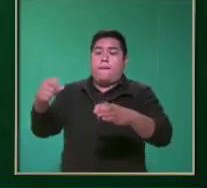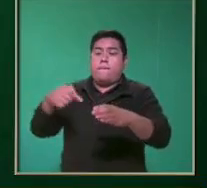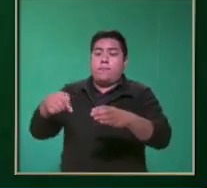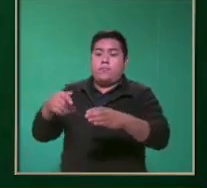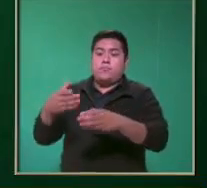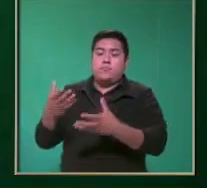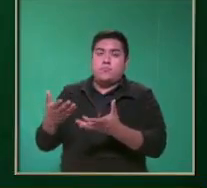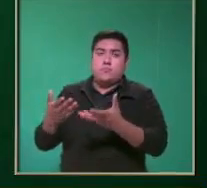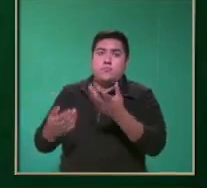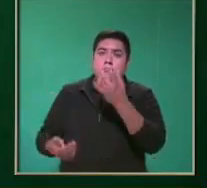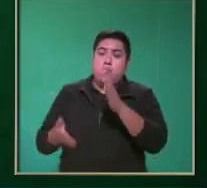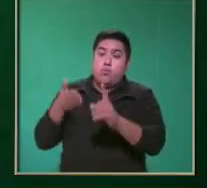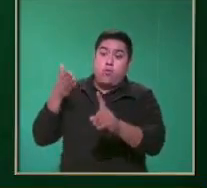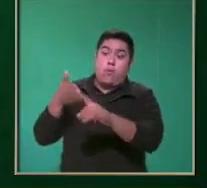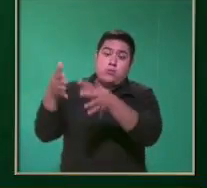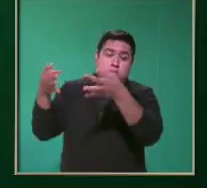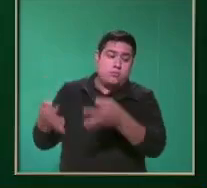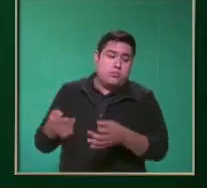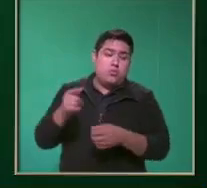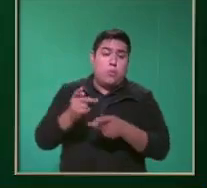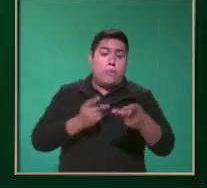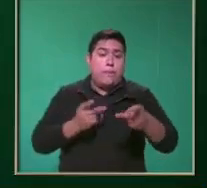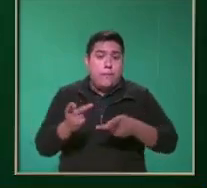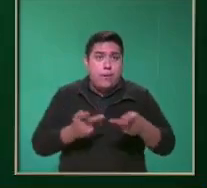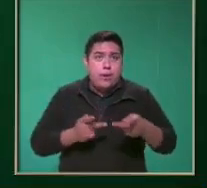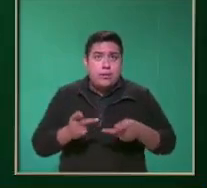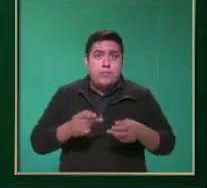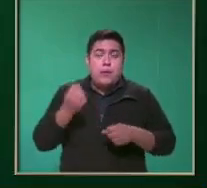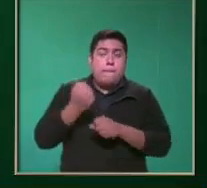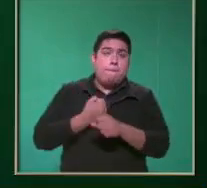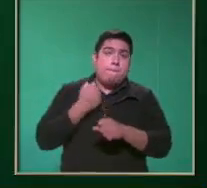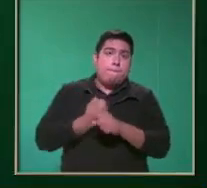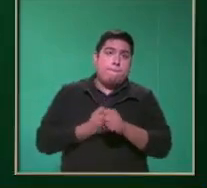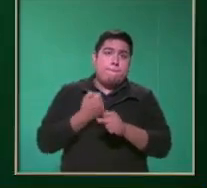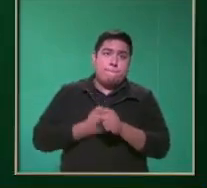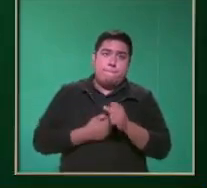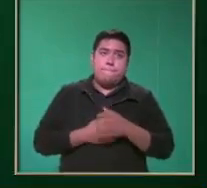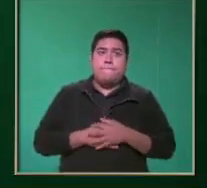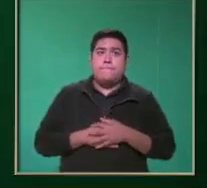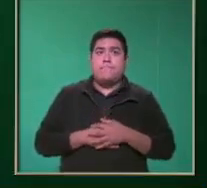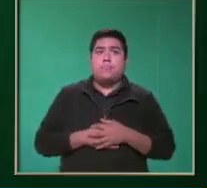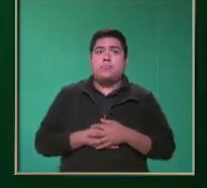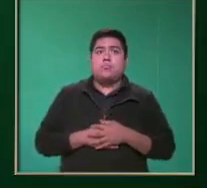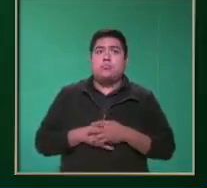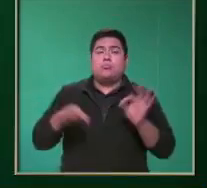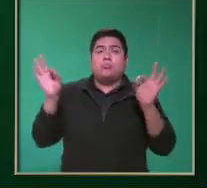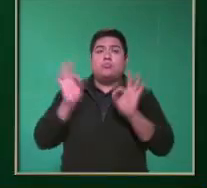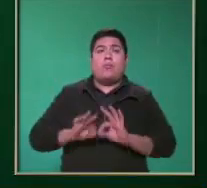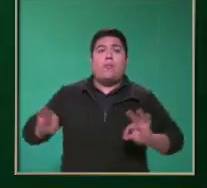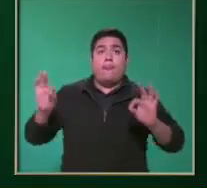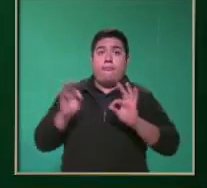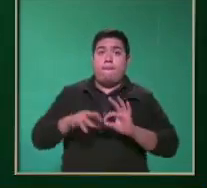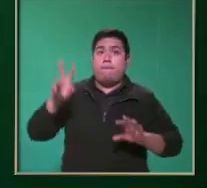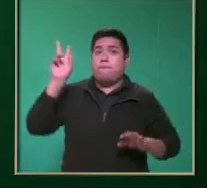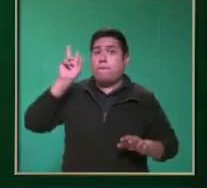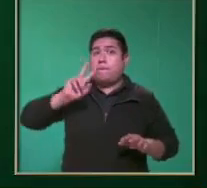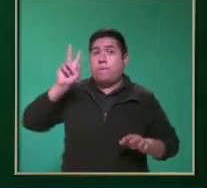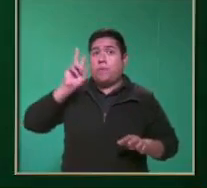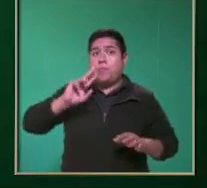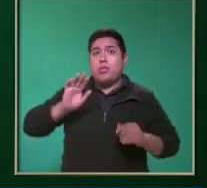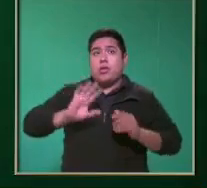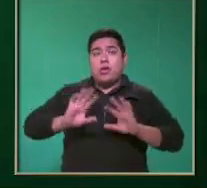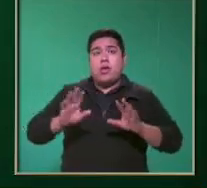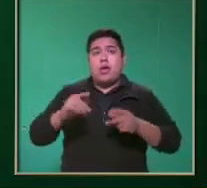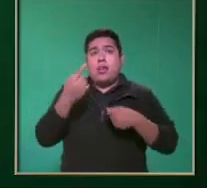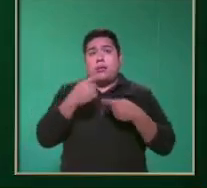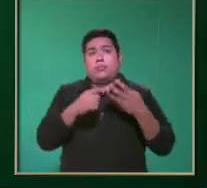cosas. Entonces prepárate para lo del repaso. No pierdas de vista que estamos distinguiendo las